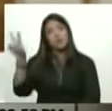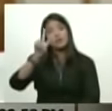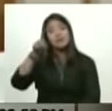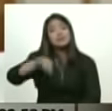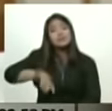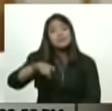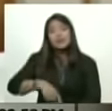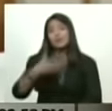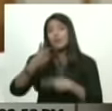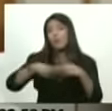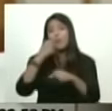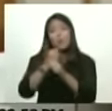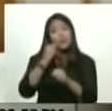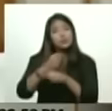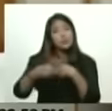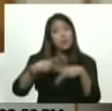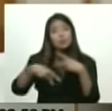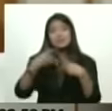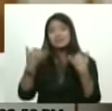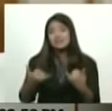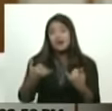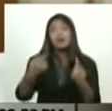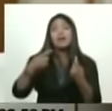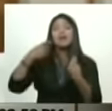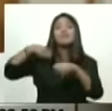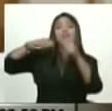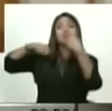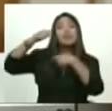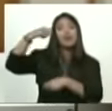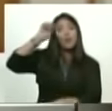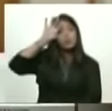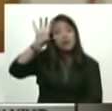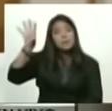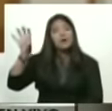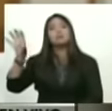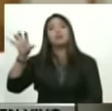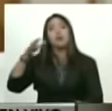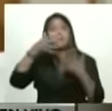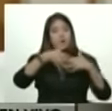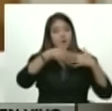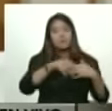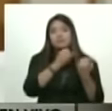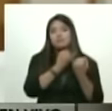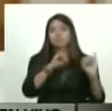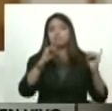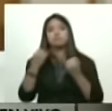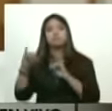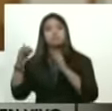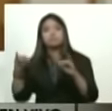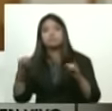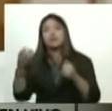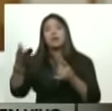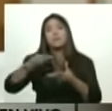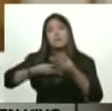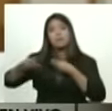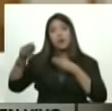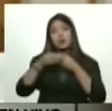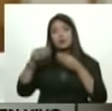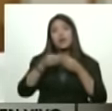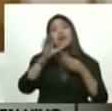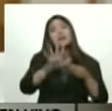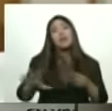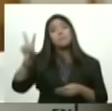necesario poner a producir, poner a exportar para que las empresas se puedan independizar en la parte de divisas y así el país esté un poco